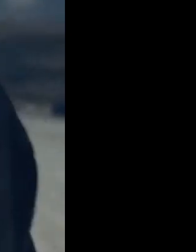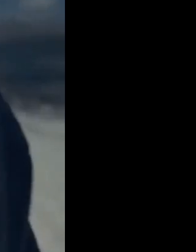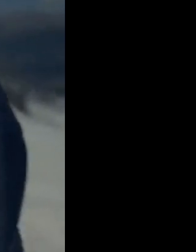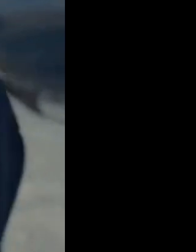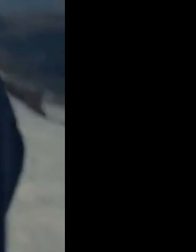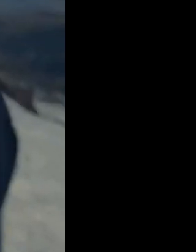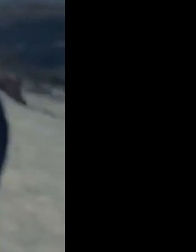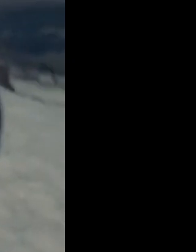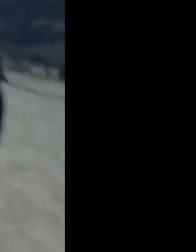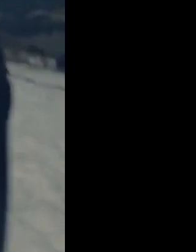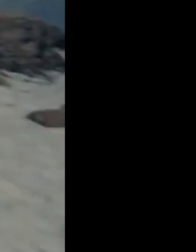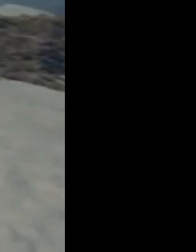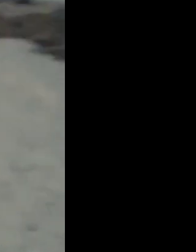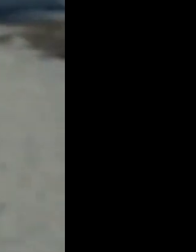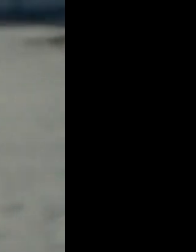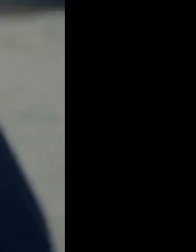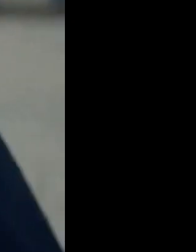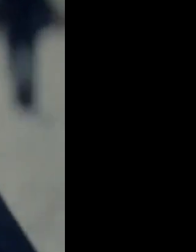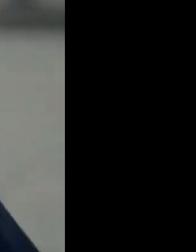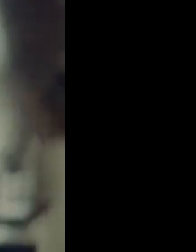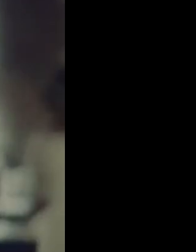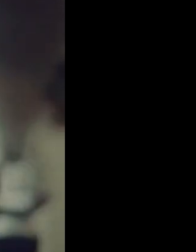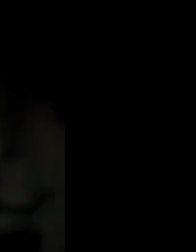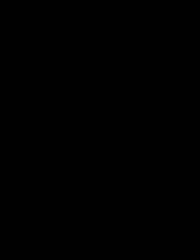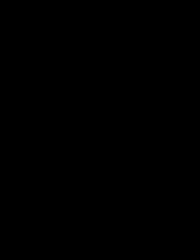bombaa todo lo que hemos construido estos años está da igual el rumor que nos llega de granada